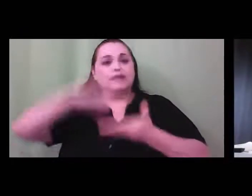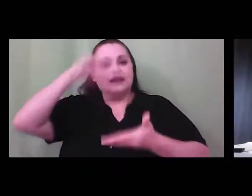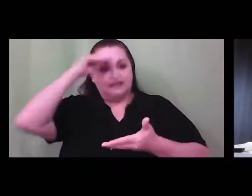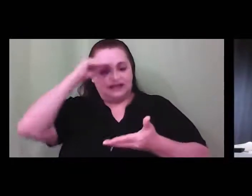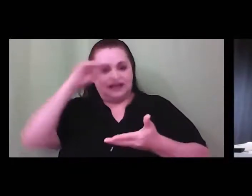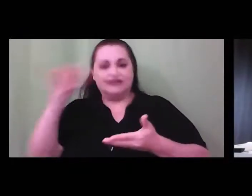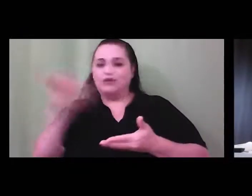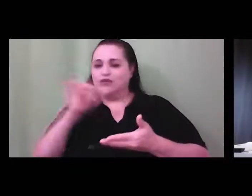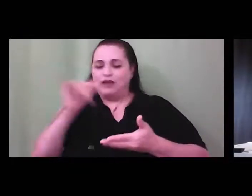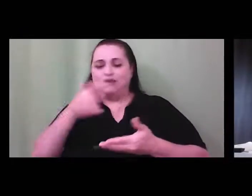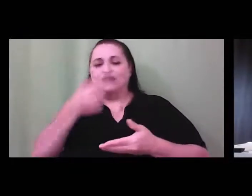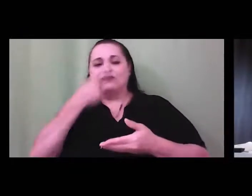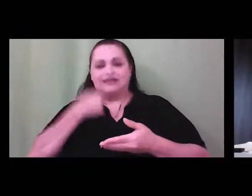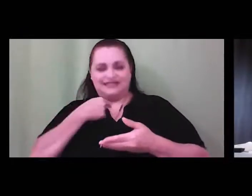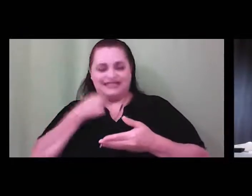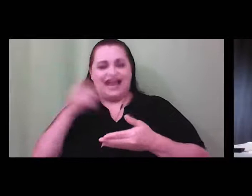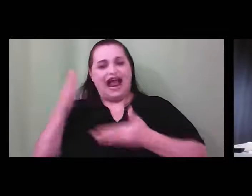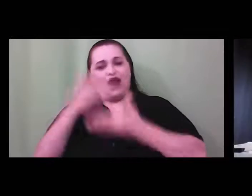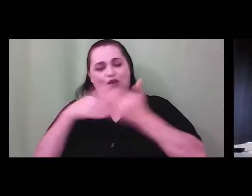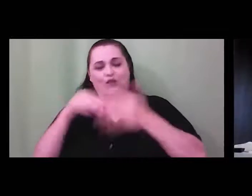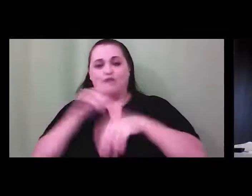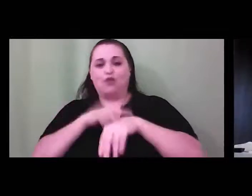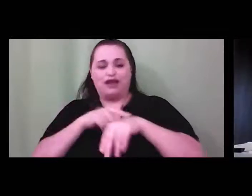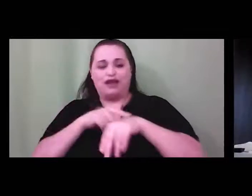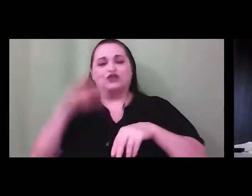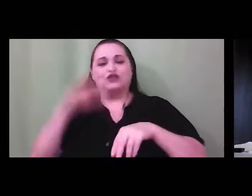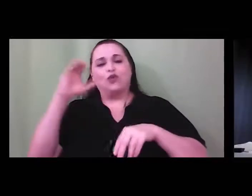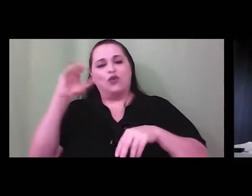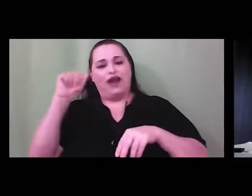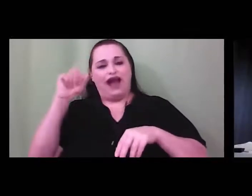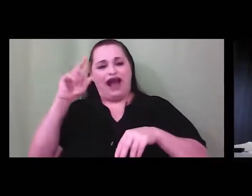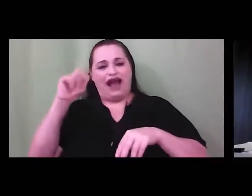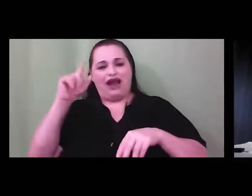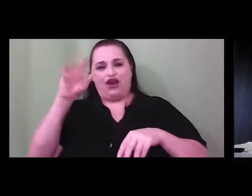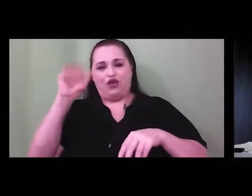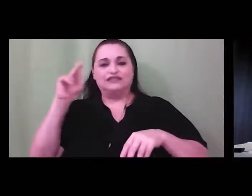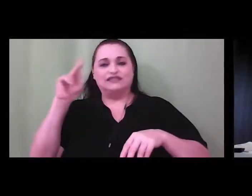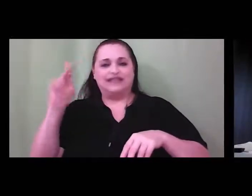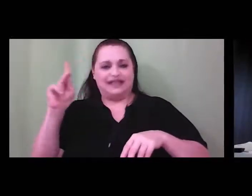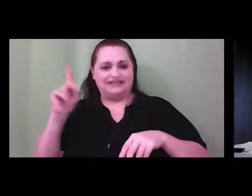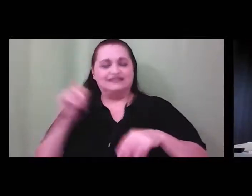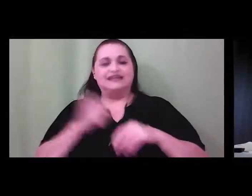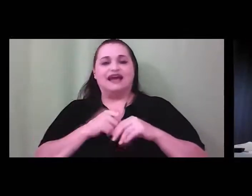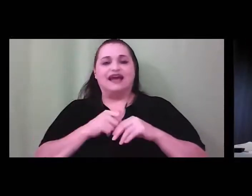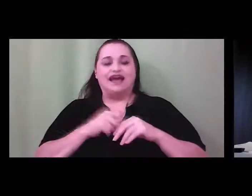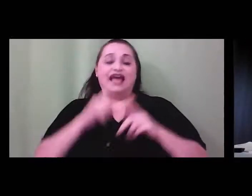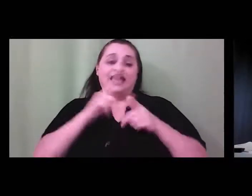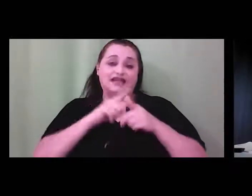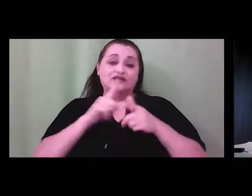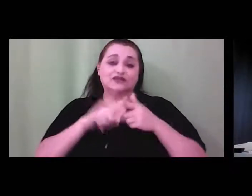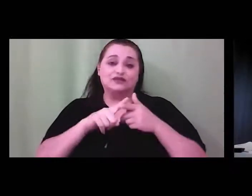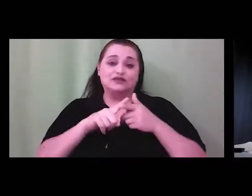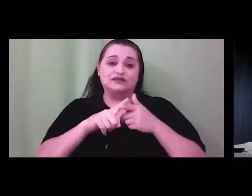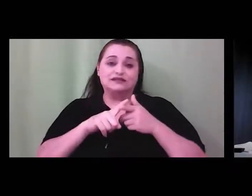lo decía en un momento don Carlos y doña Crisia.